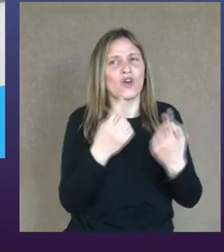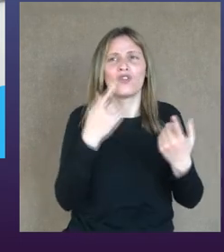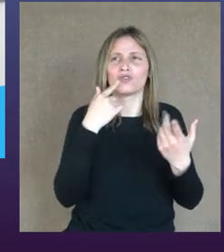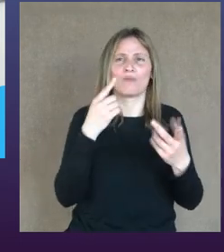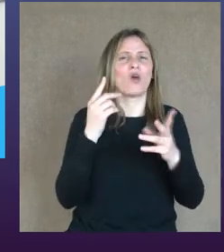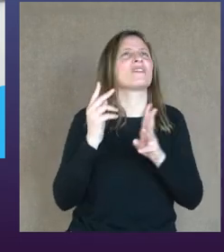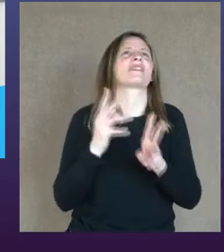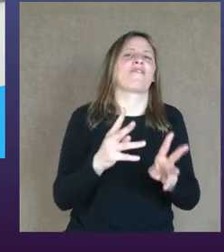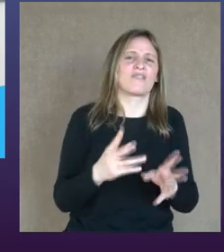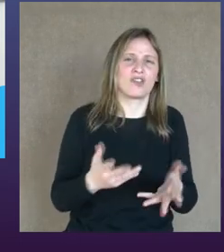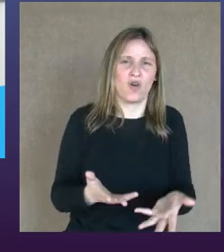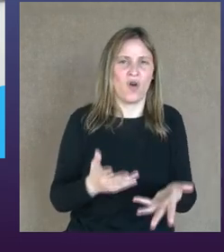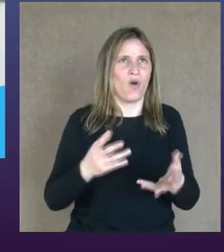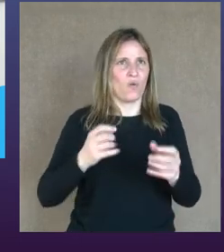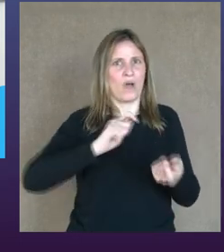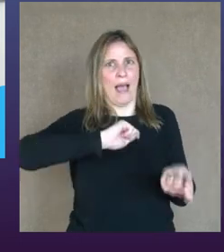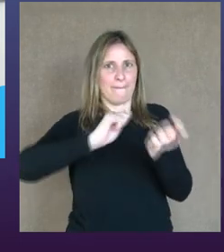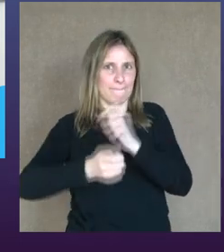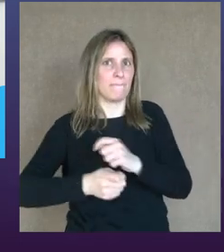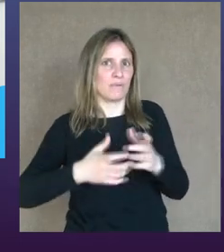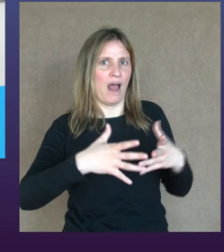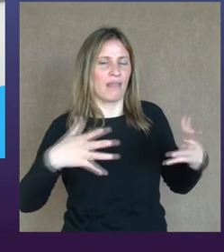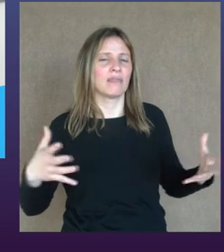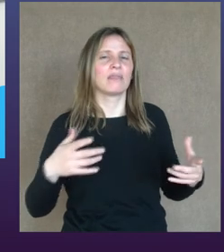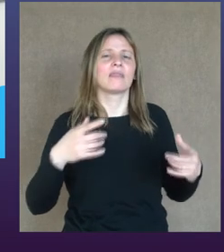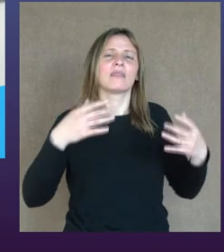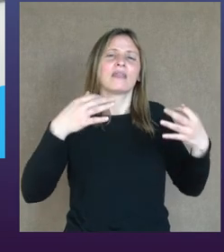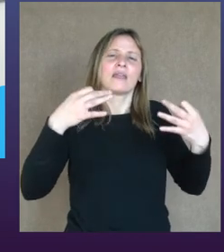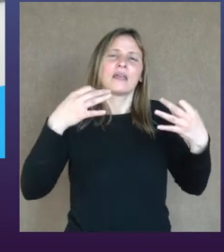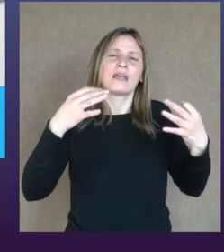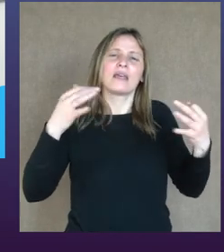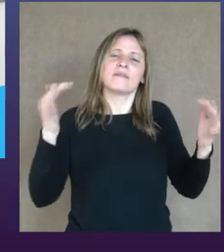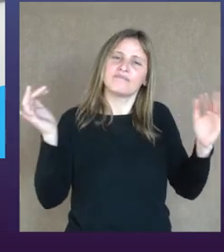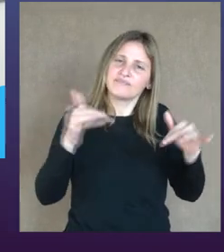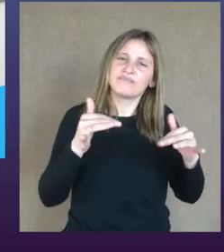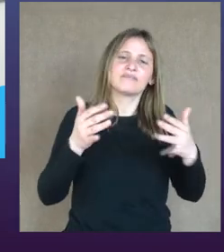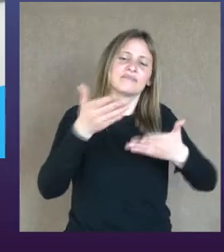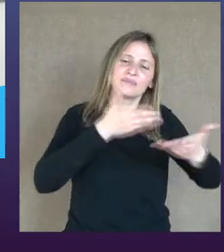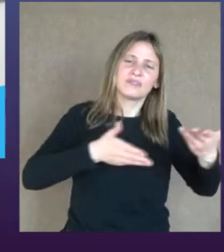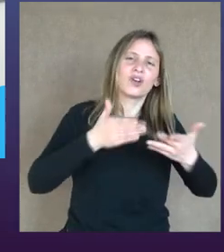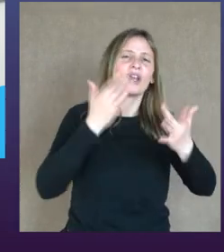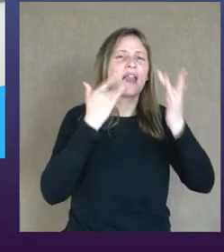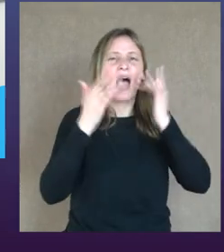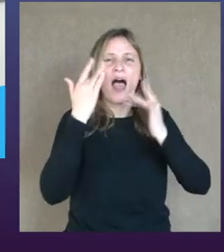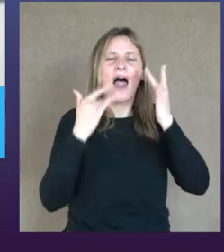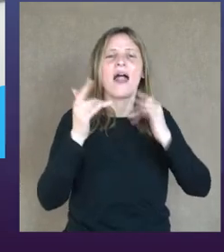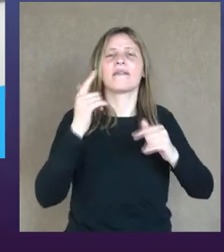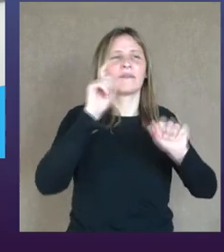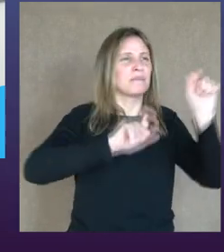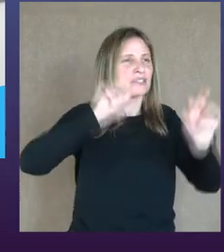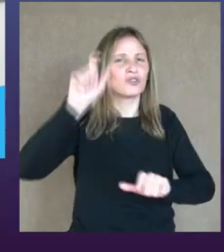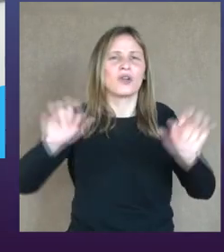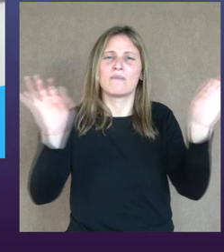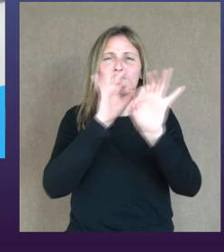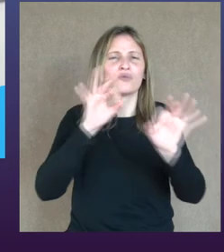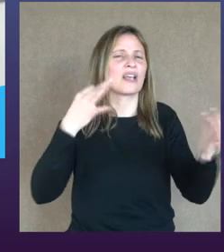desafiados, un cambio tan enorme, creo que el encuentro en vivo con el arte, entre el público, la música, el